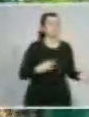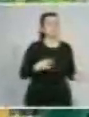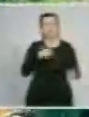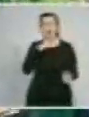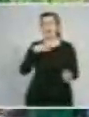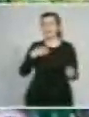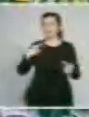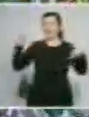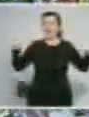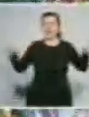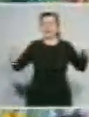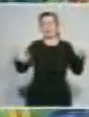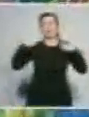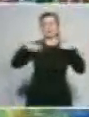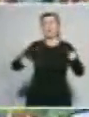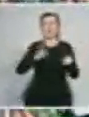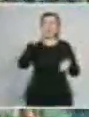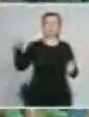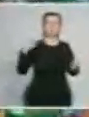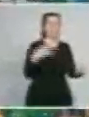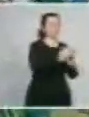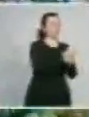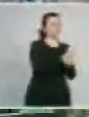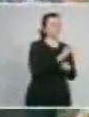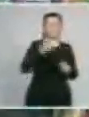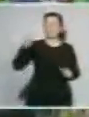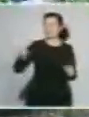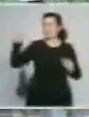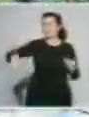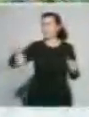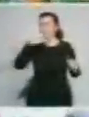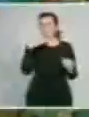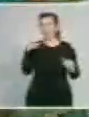perdió cuando jugó y pa' colmo el nota se cabreó.